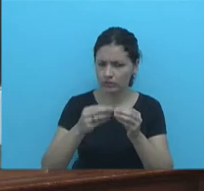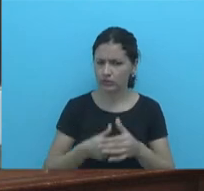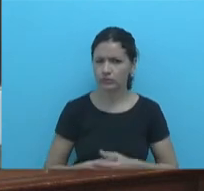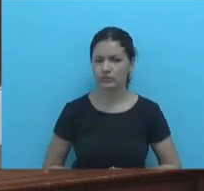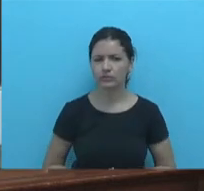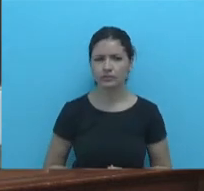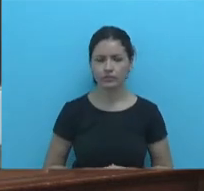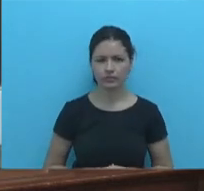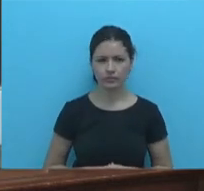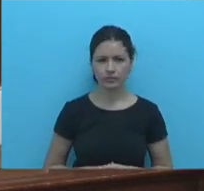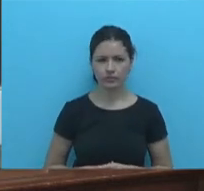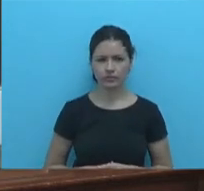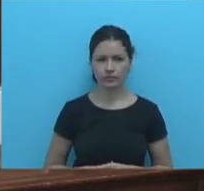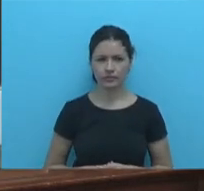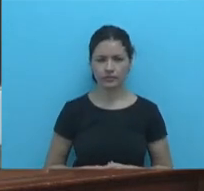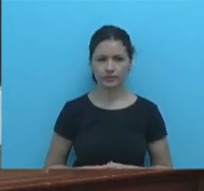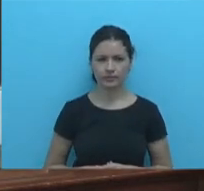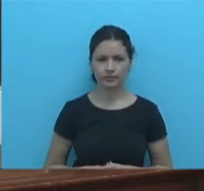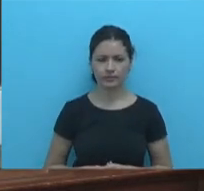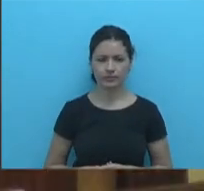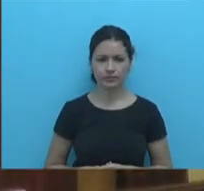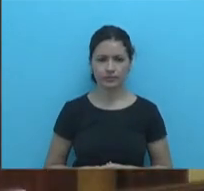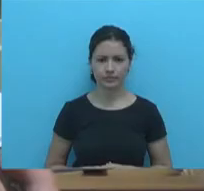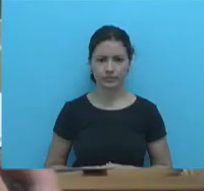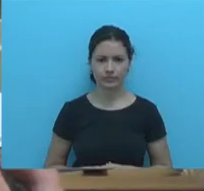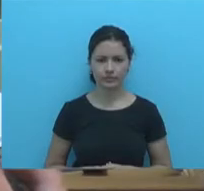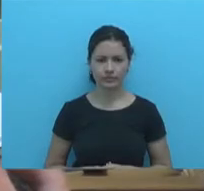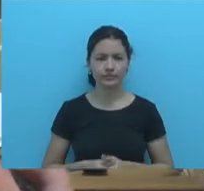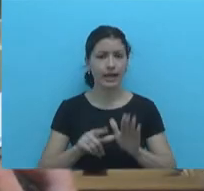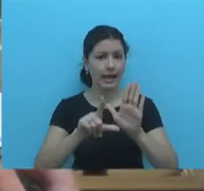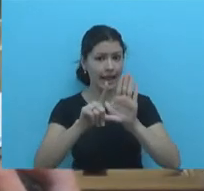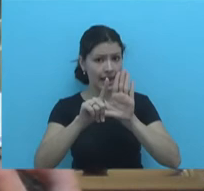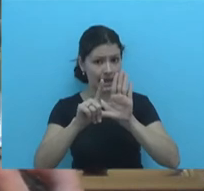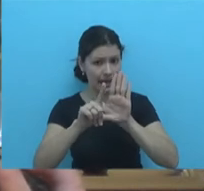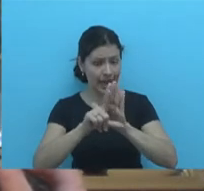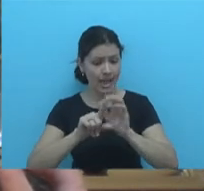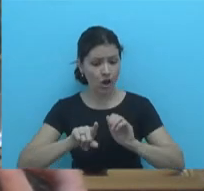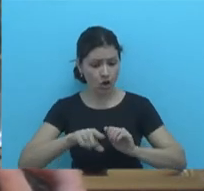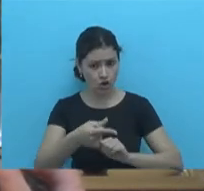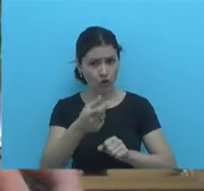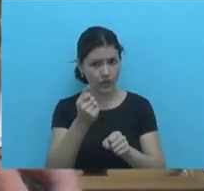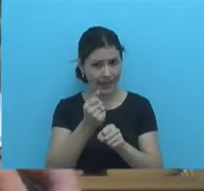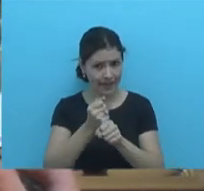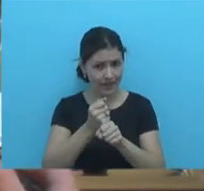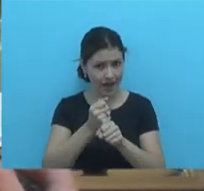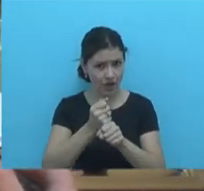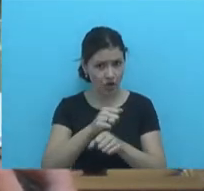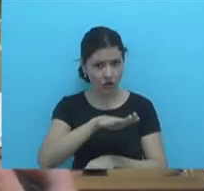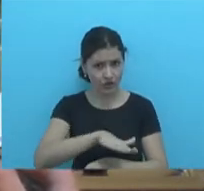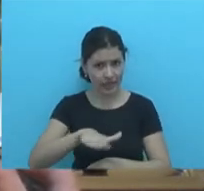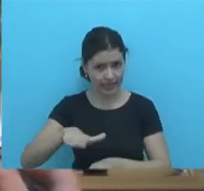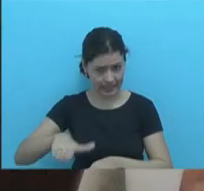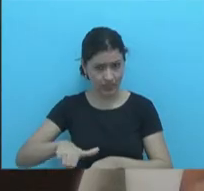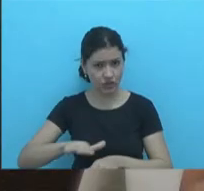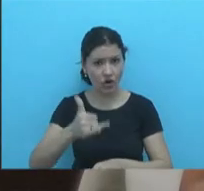Sí. La ley de los niños ya está penada,